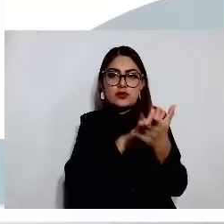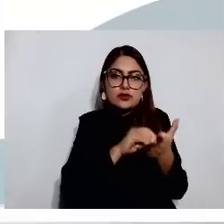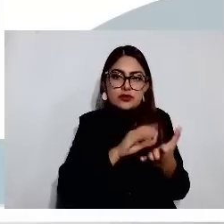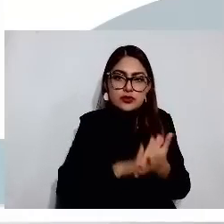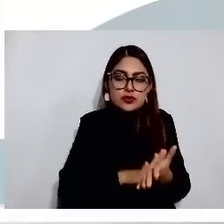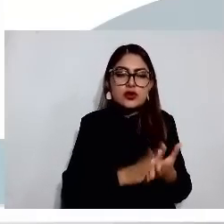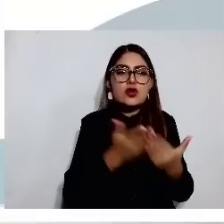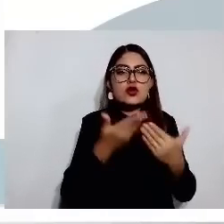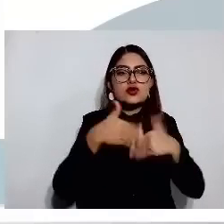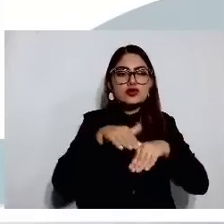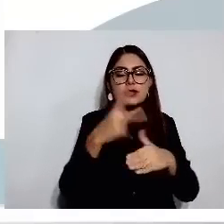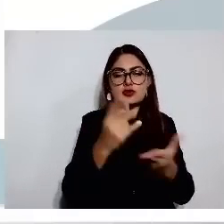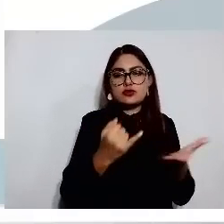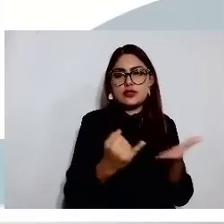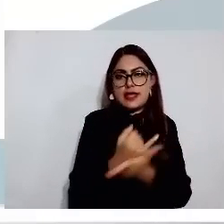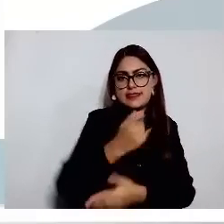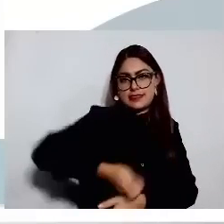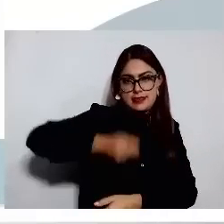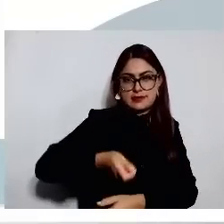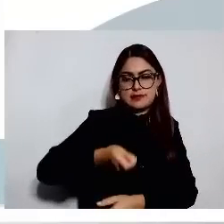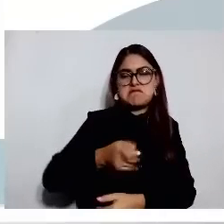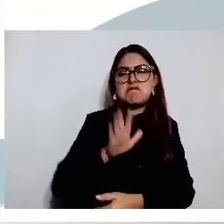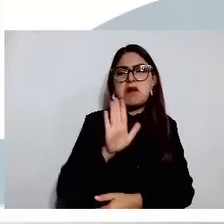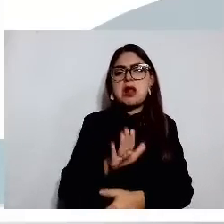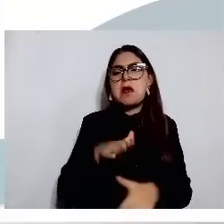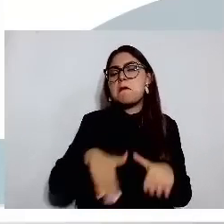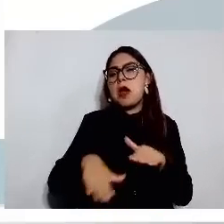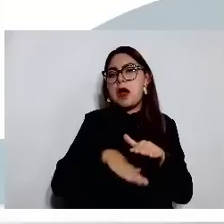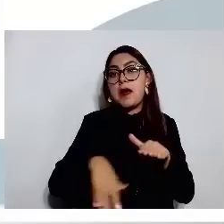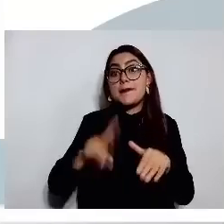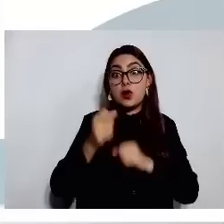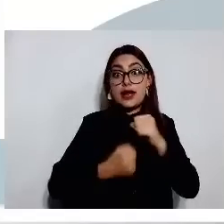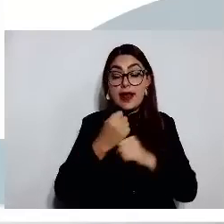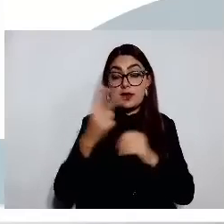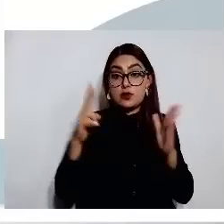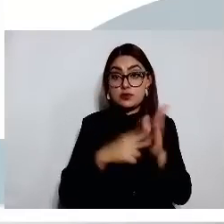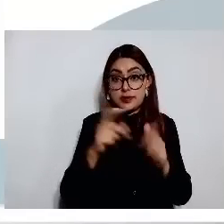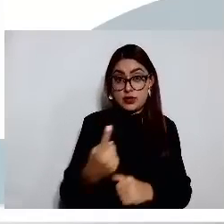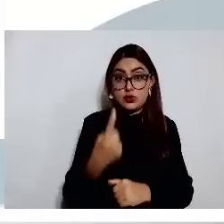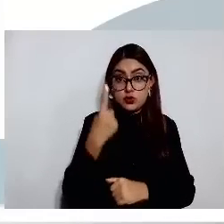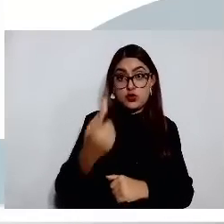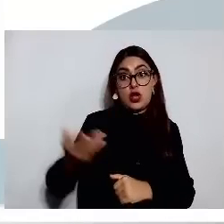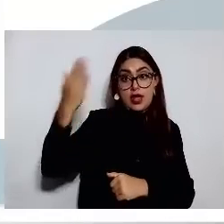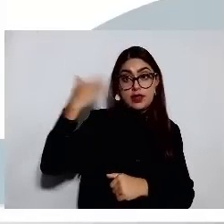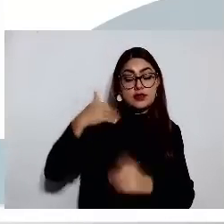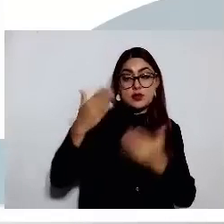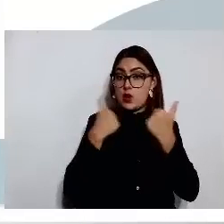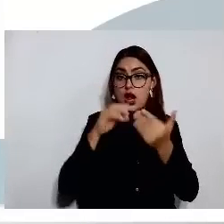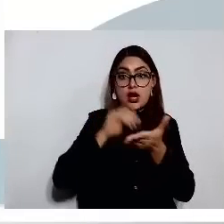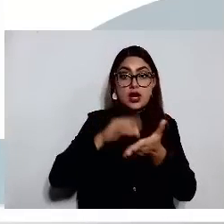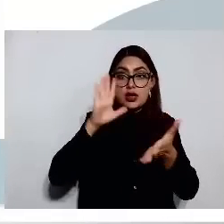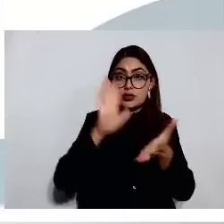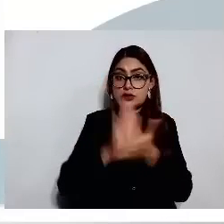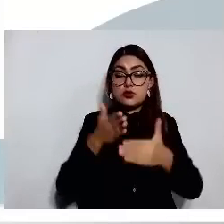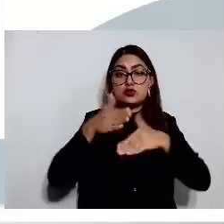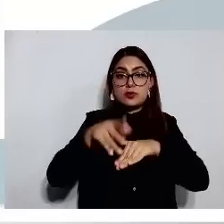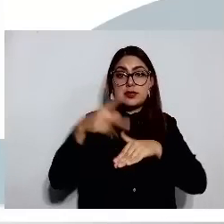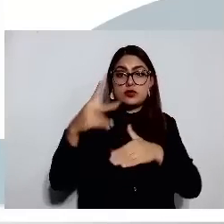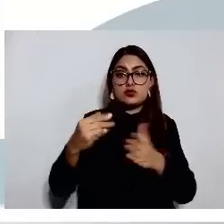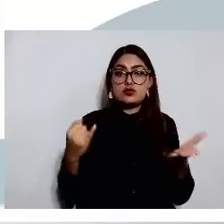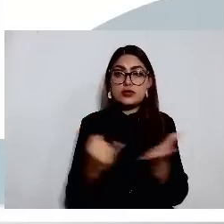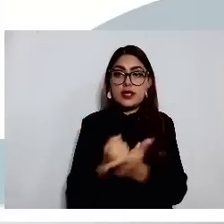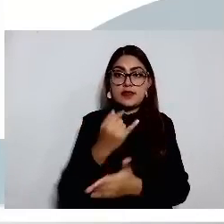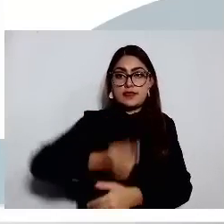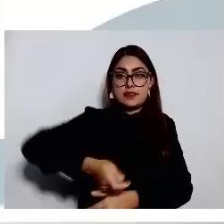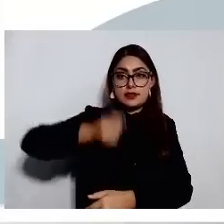parece básico, pero en 2021 no había registro de las sentencias que dictaban. Ahora 14, eso es un